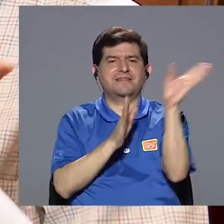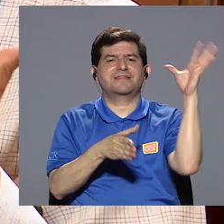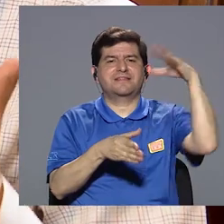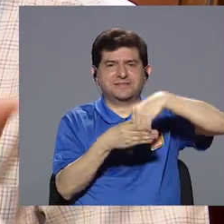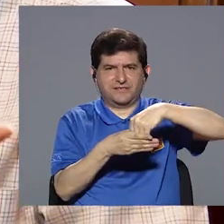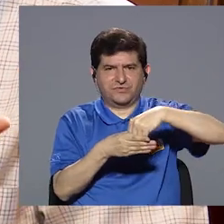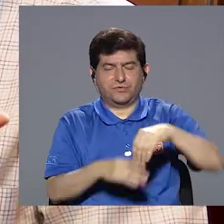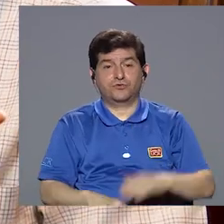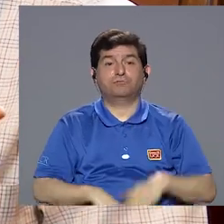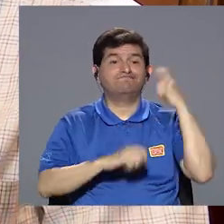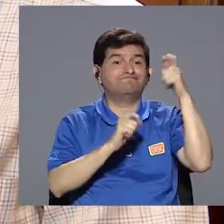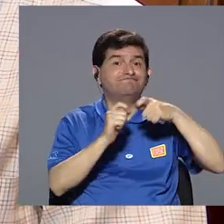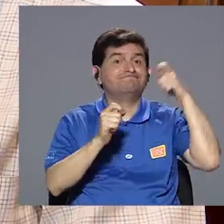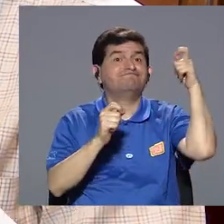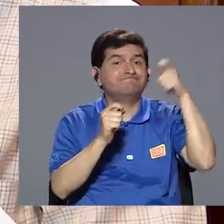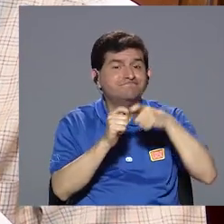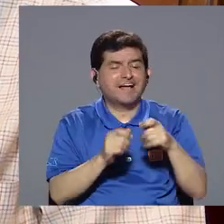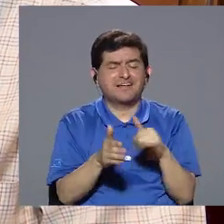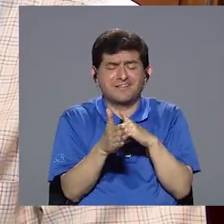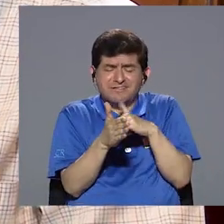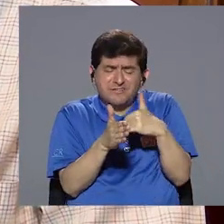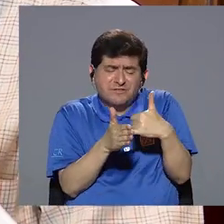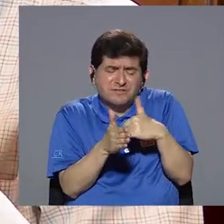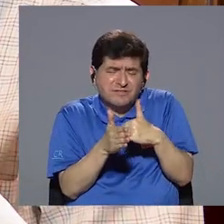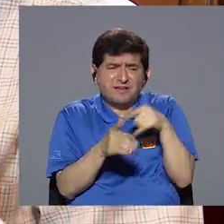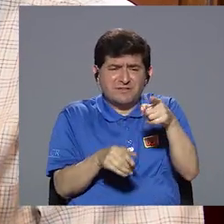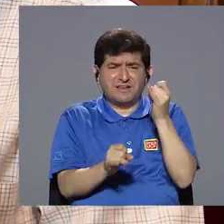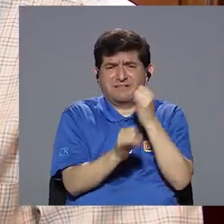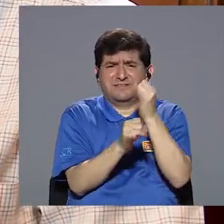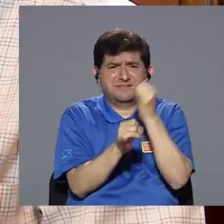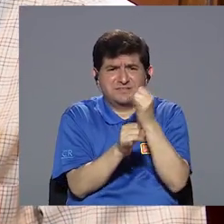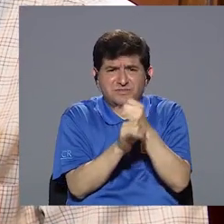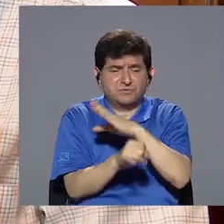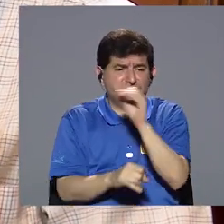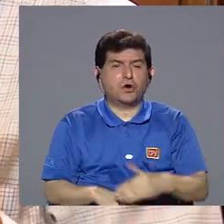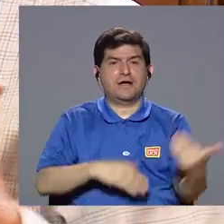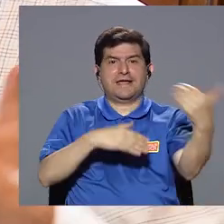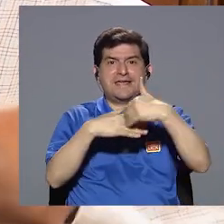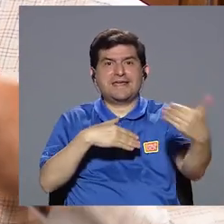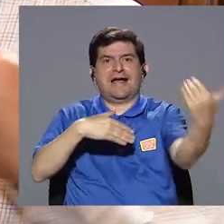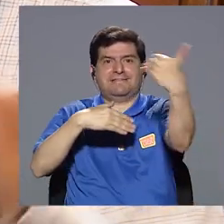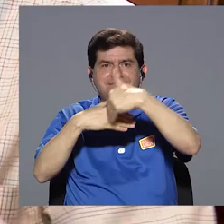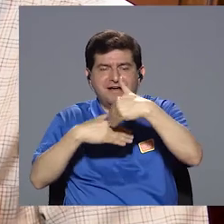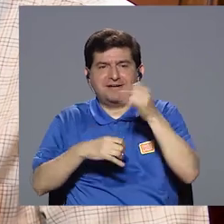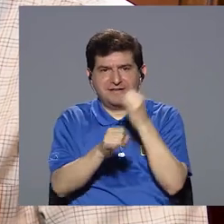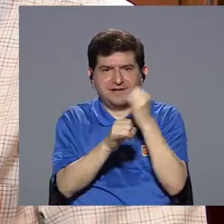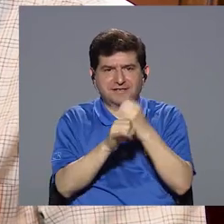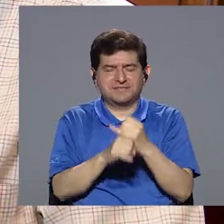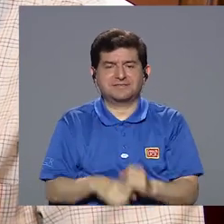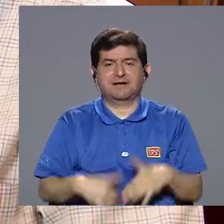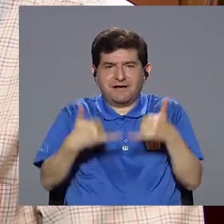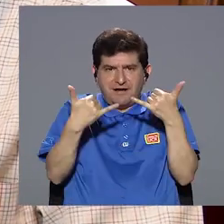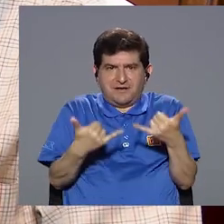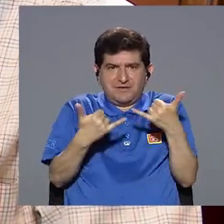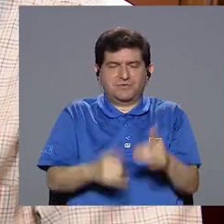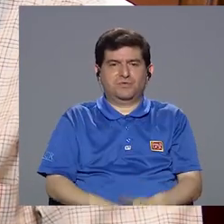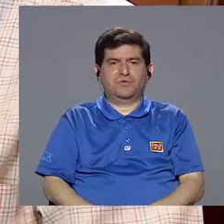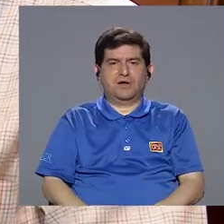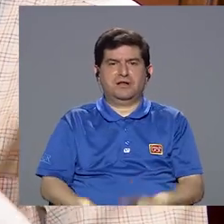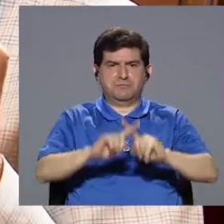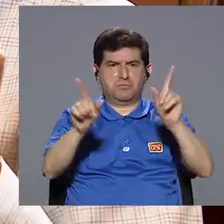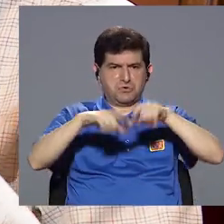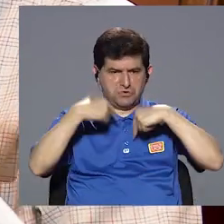desarrollo inclusivo precisamente el debilitamiento de esas instituciones y los ataques que esas instituciones están